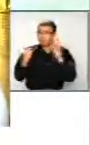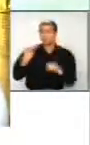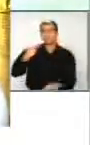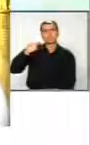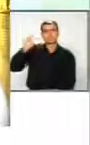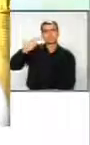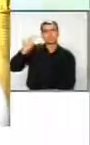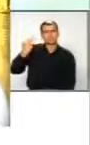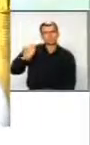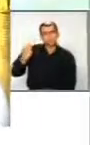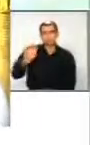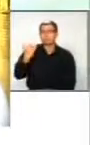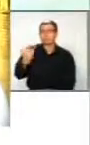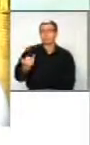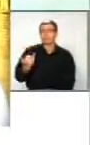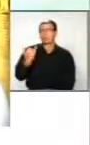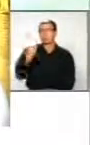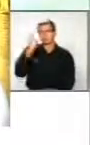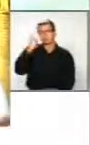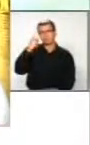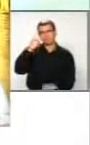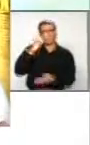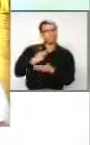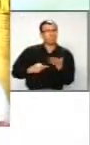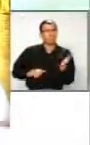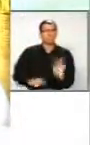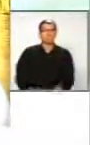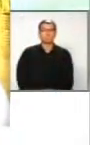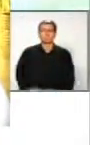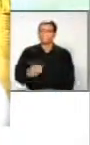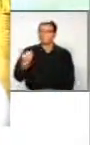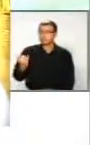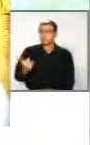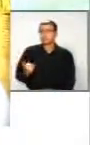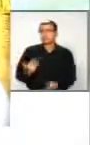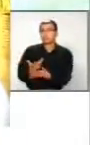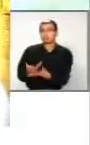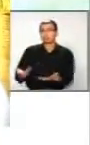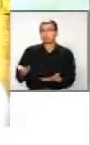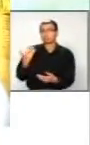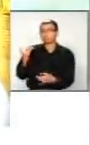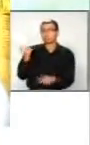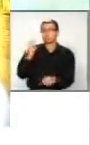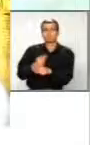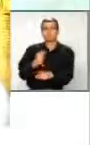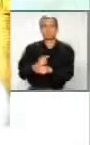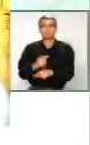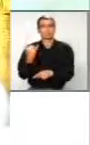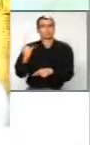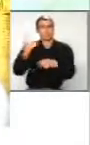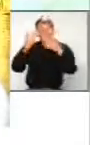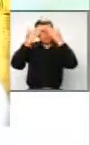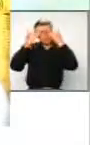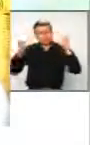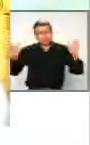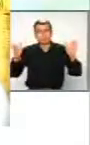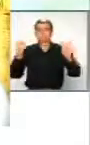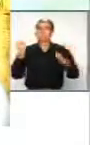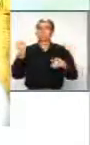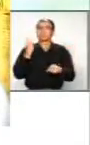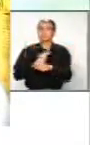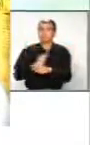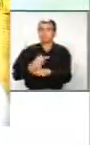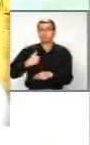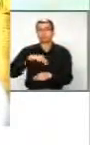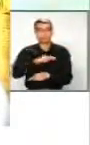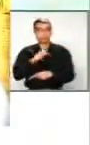ustedes puedan dar su punto de vista sin ningún tipo de temores, porque acá definitivamente es un espacio abierto precisamente para eso, para